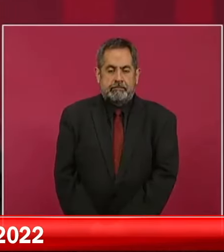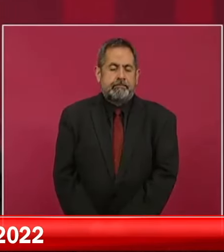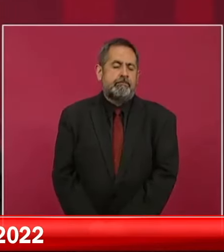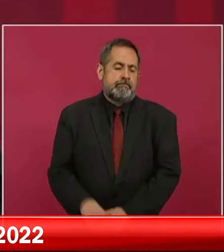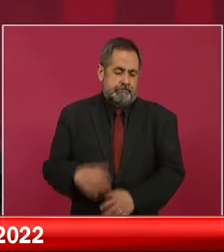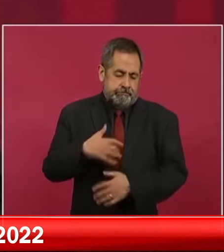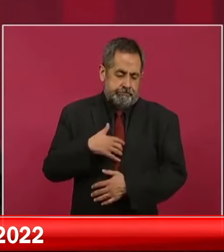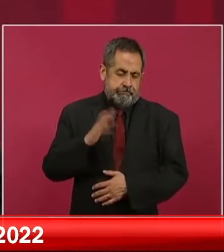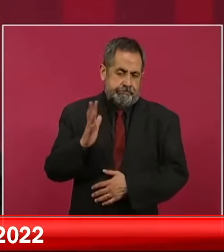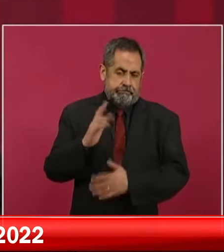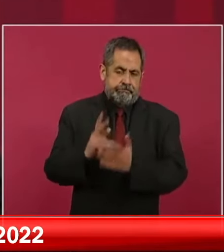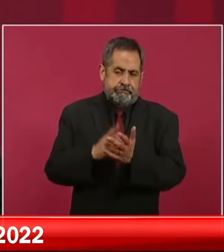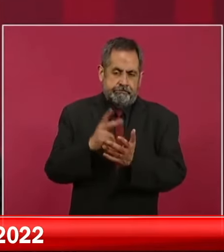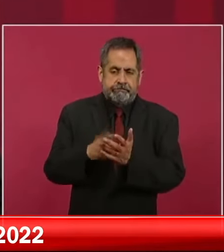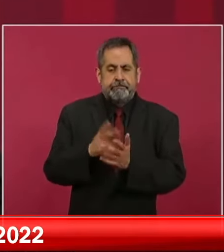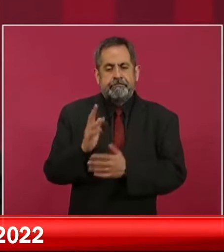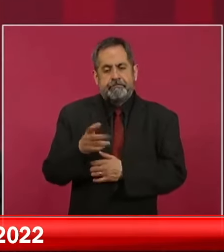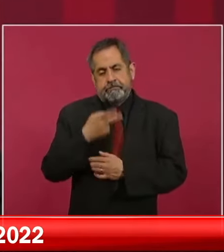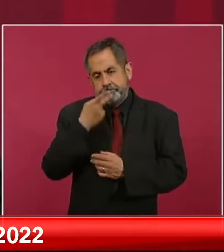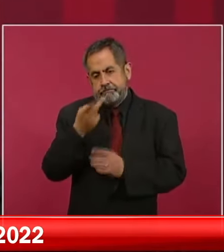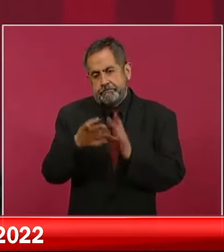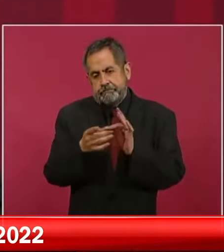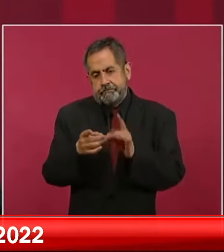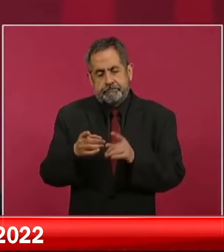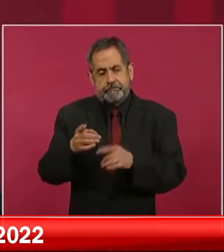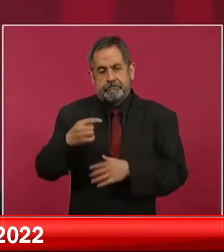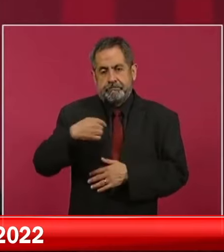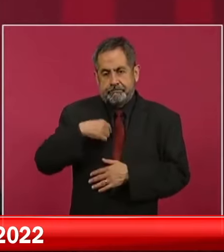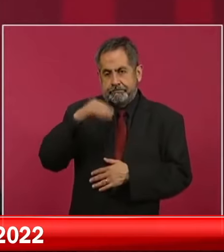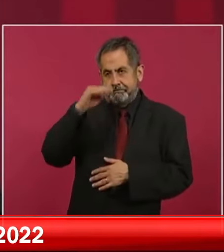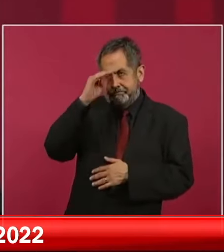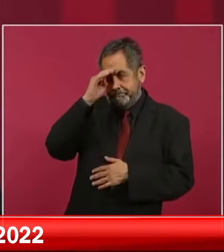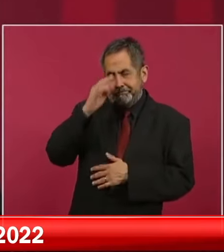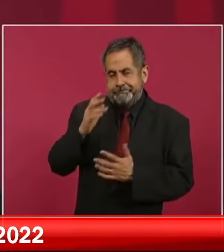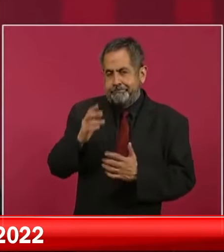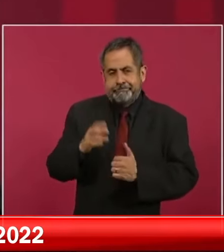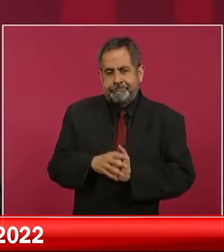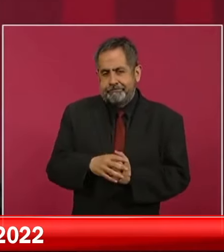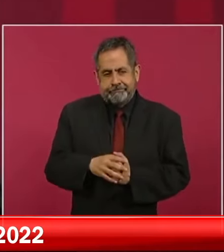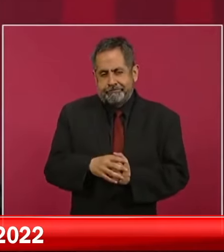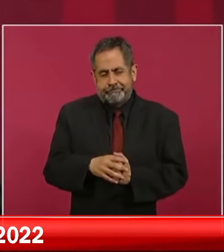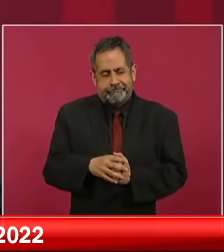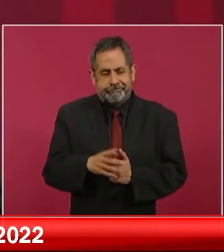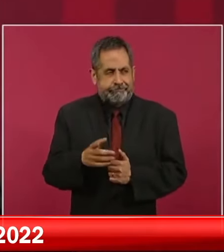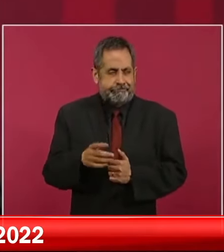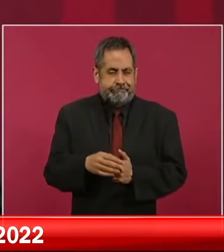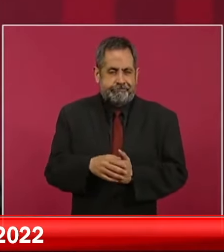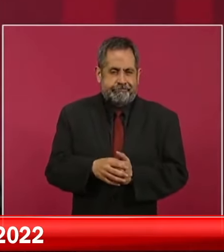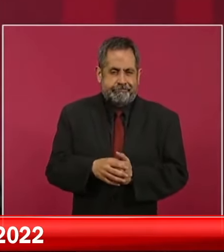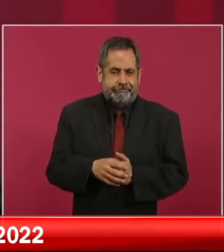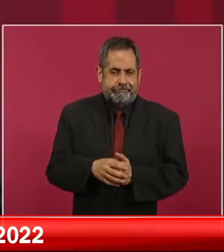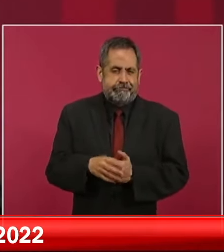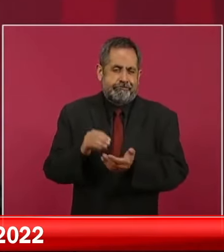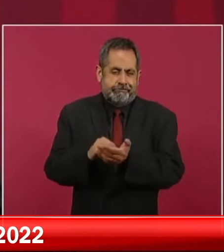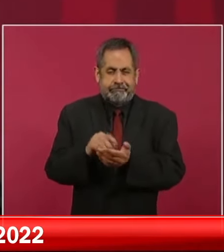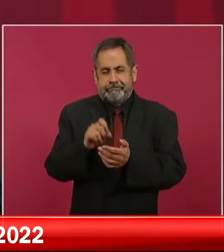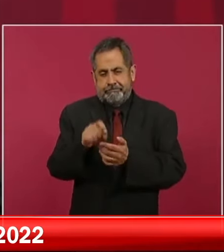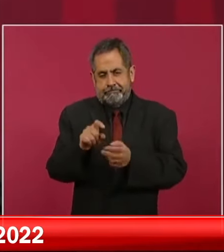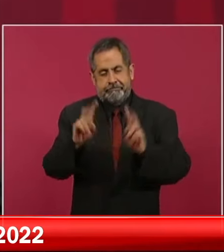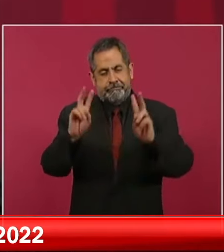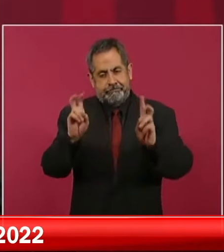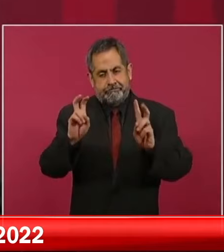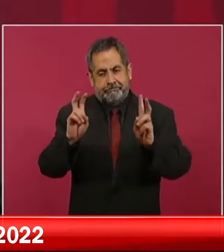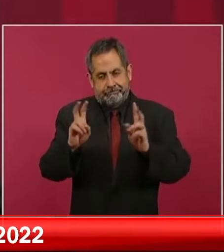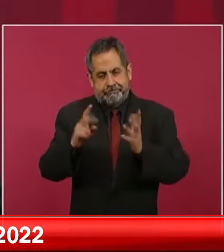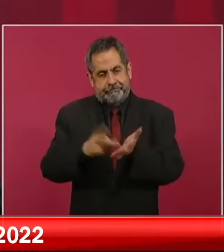que o sea propicio seguiré este tratando el